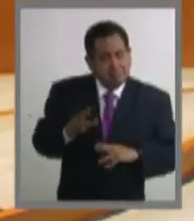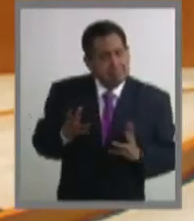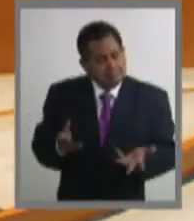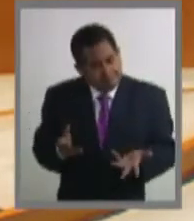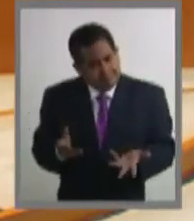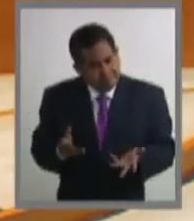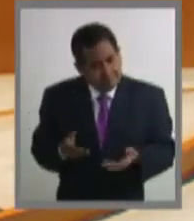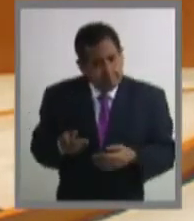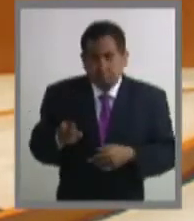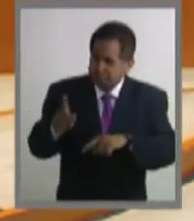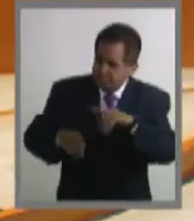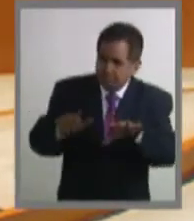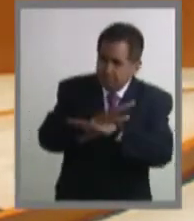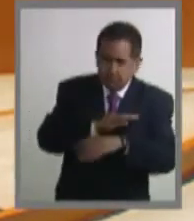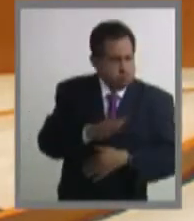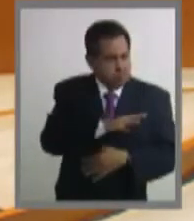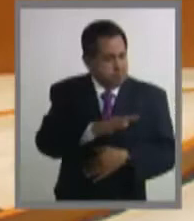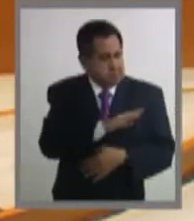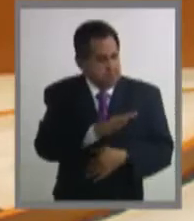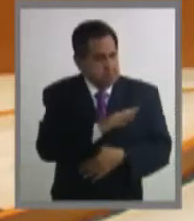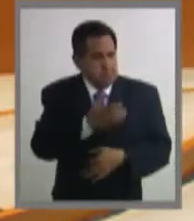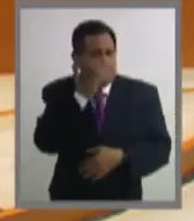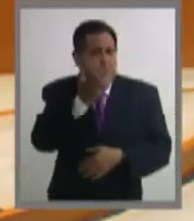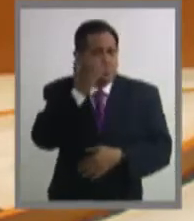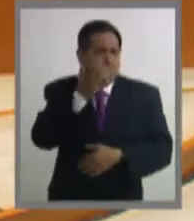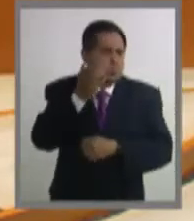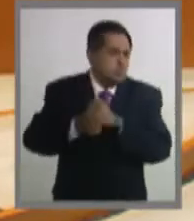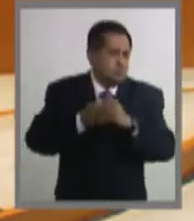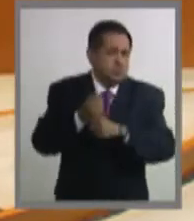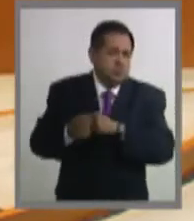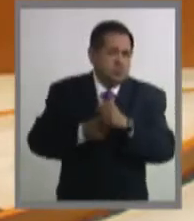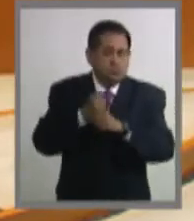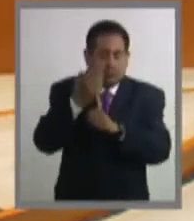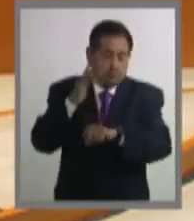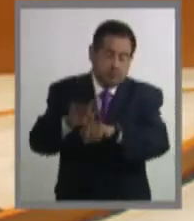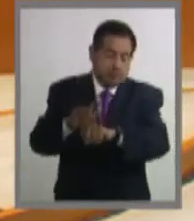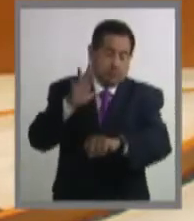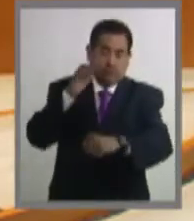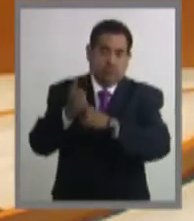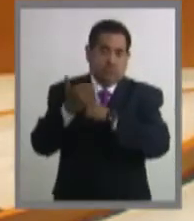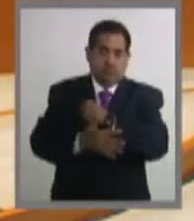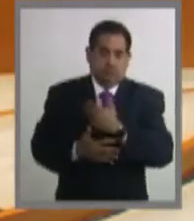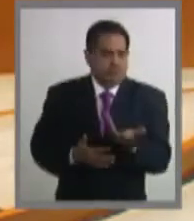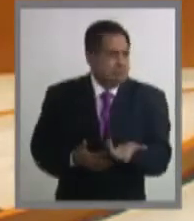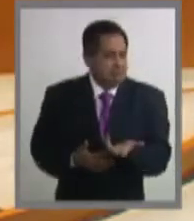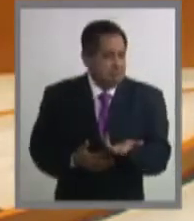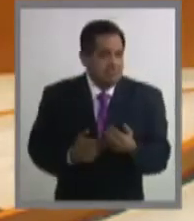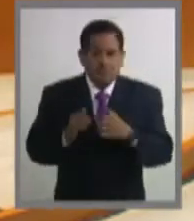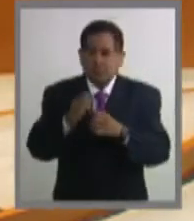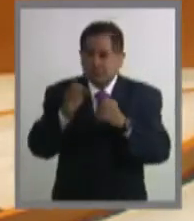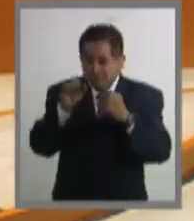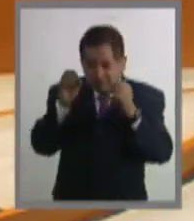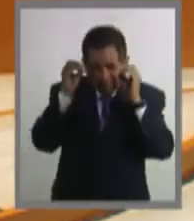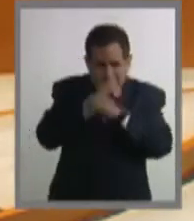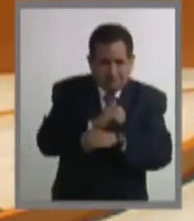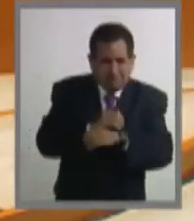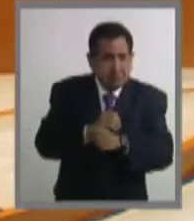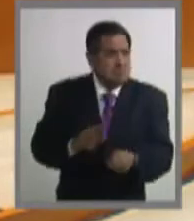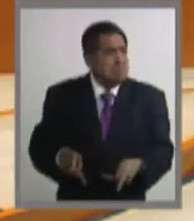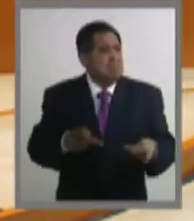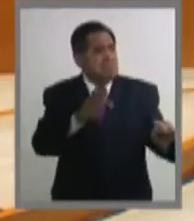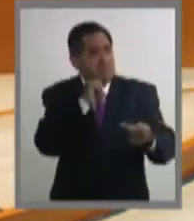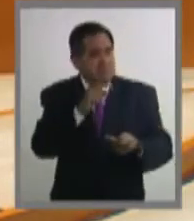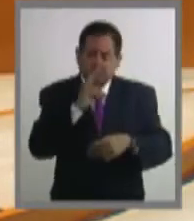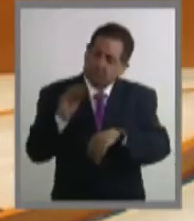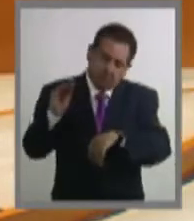se rehúsan a no usar la greta porque su alfarería entonces no brilla y entonces no tiene un mercado seguro al que estamos